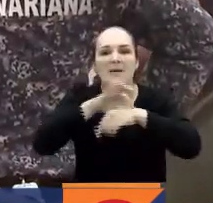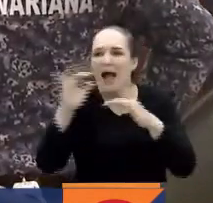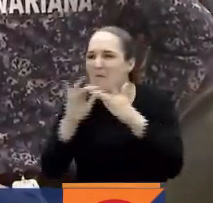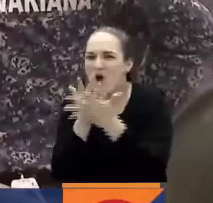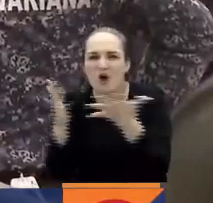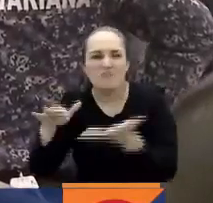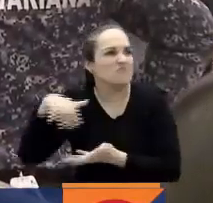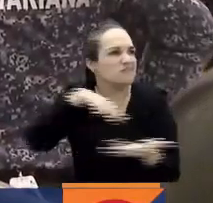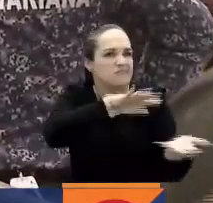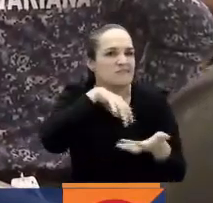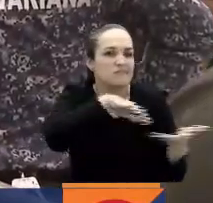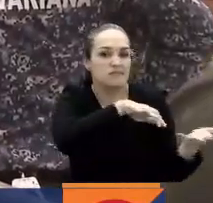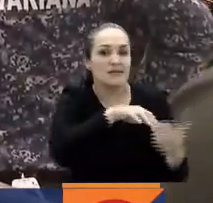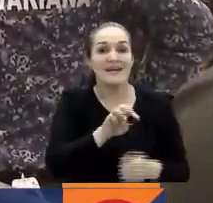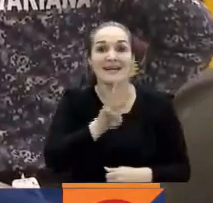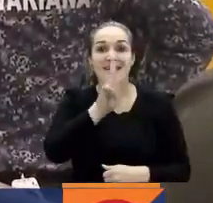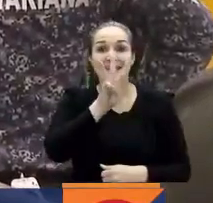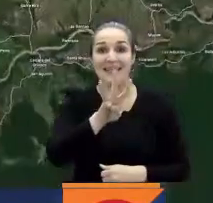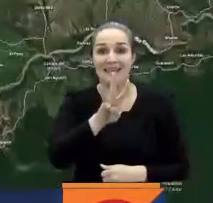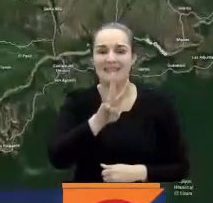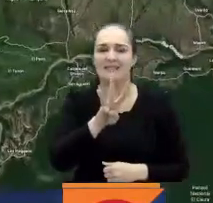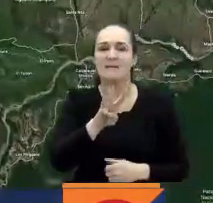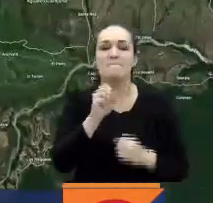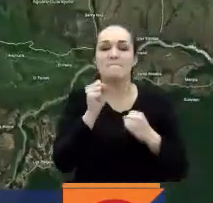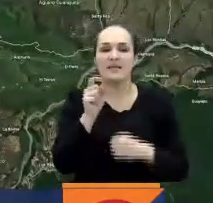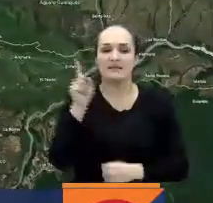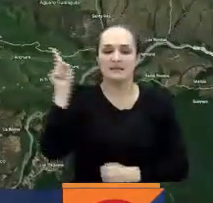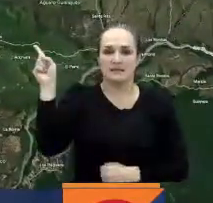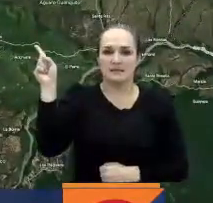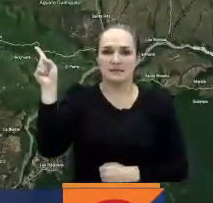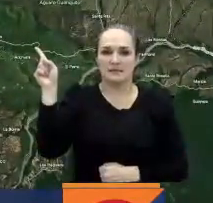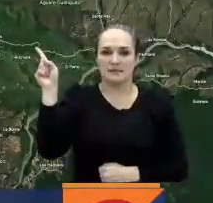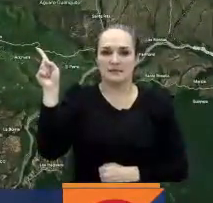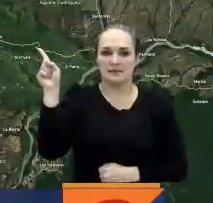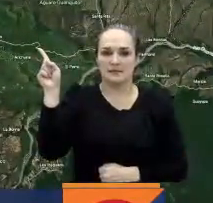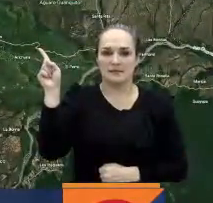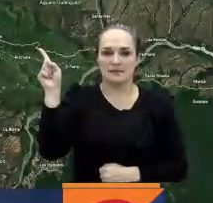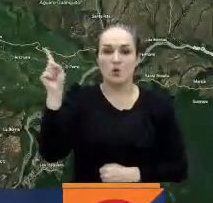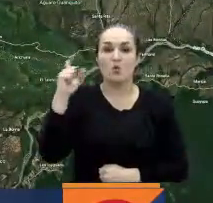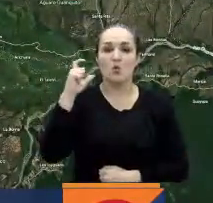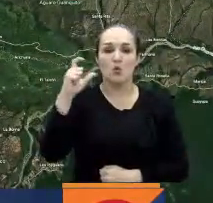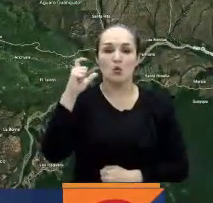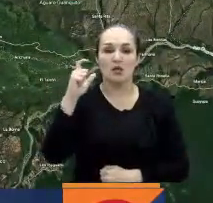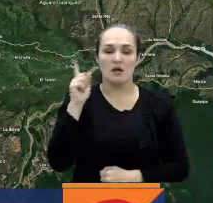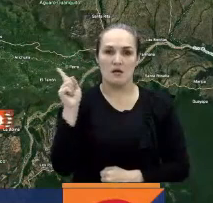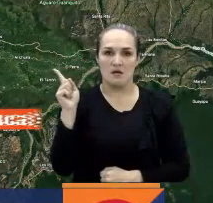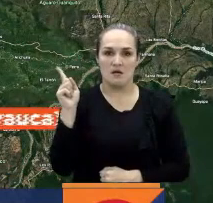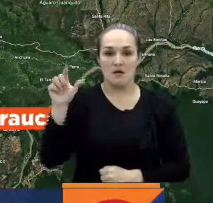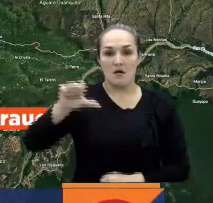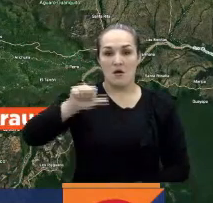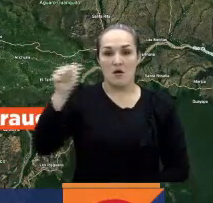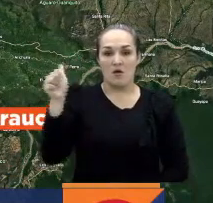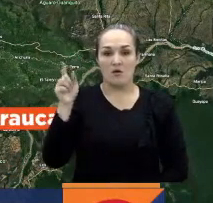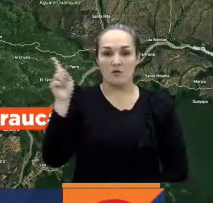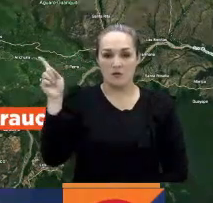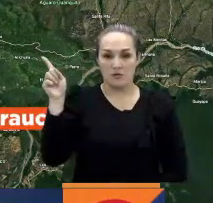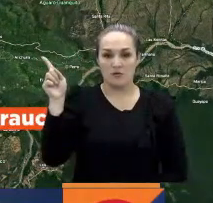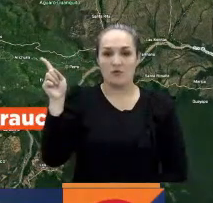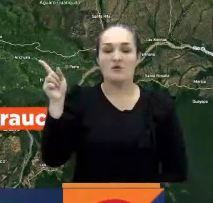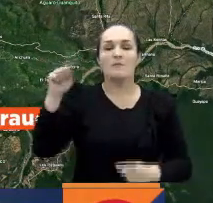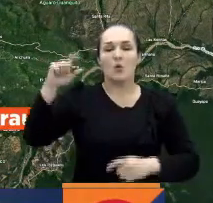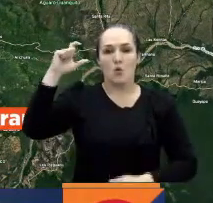tres principales pasos de mercancía en frontera son los puentes Simón Bolívar y La Unión en Cúcuta, el puente José Antonio Páez en Arauca